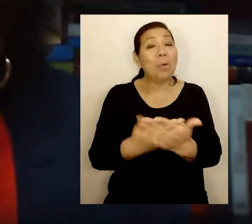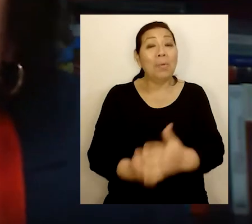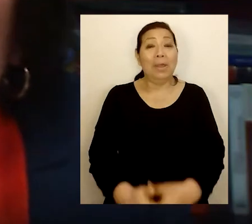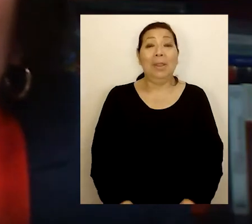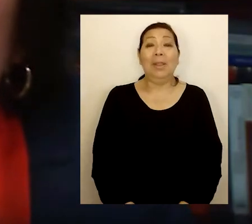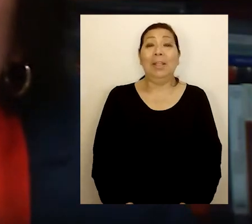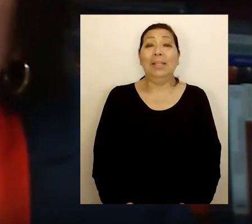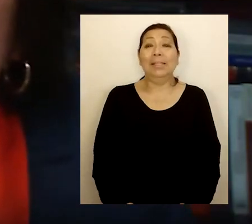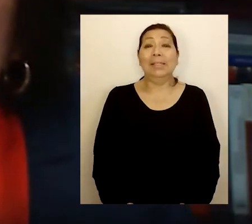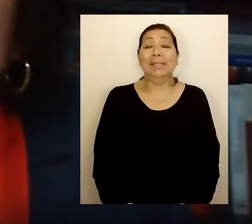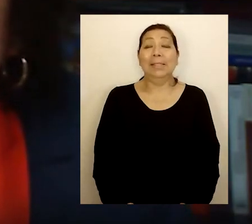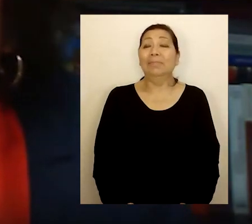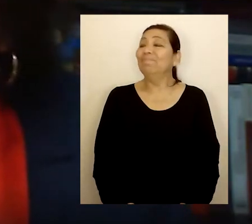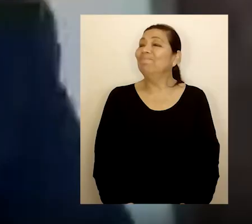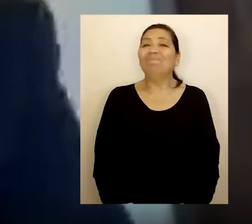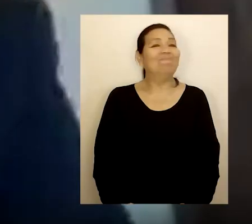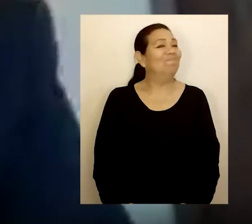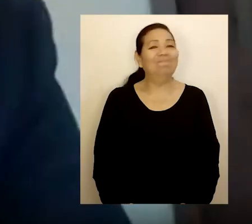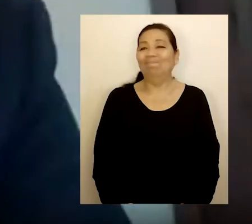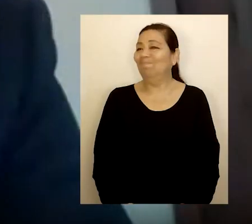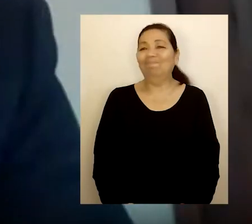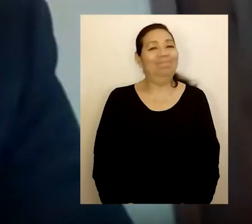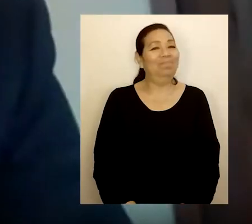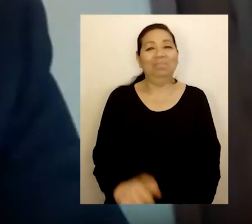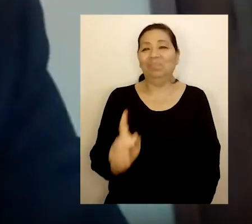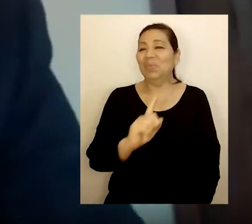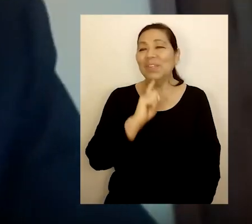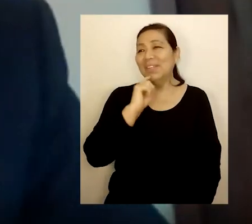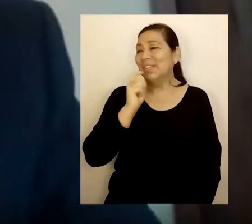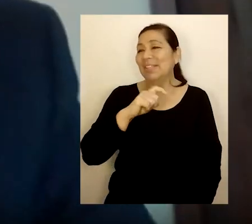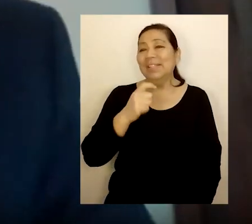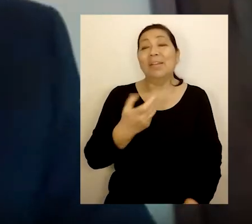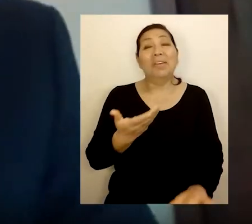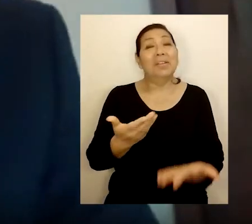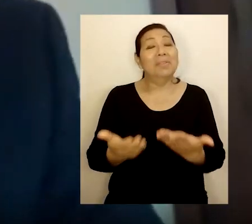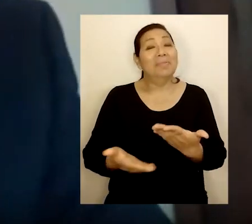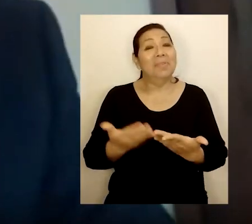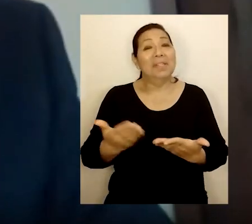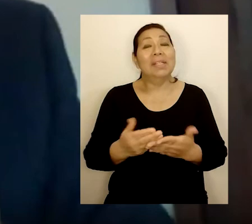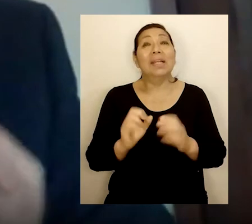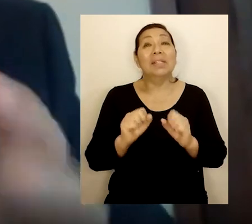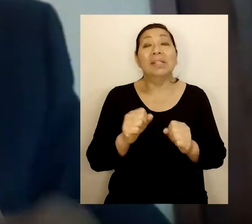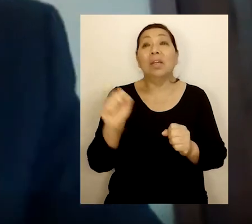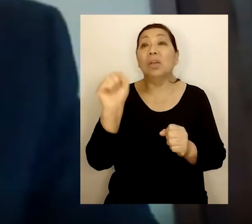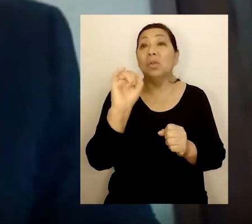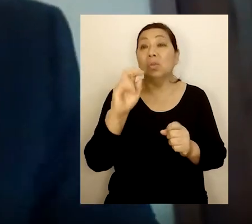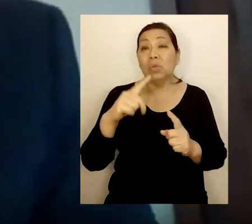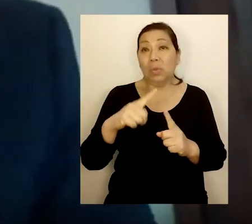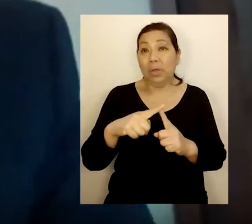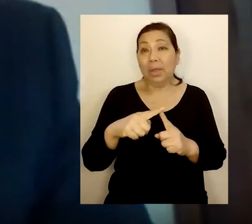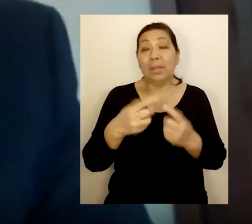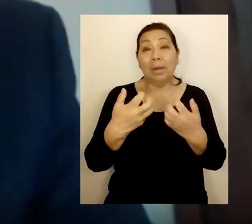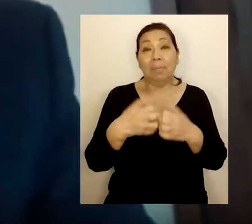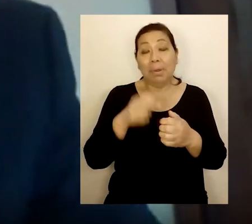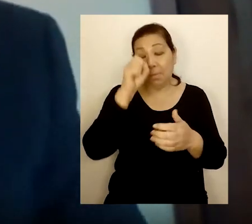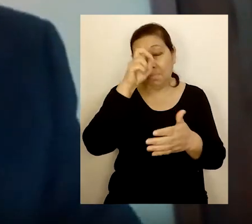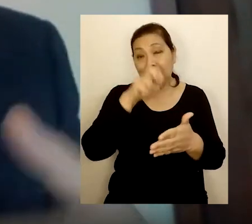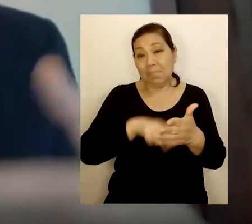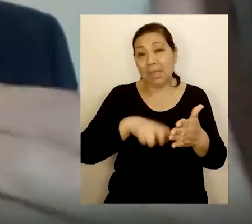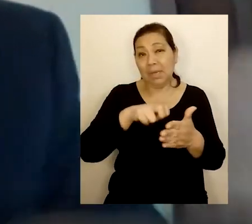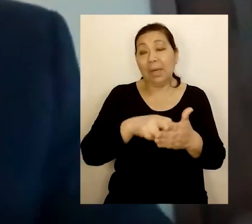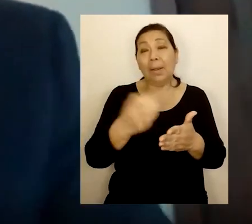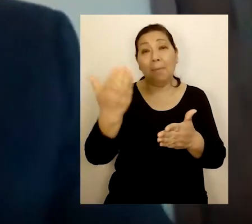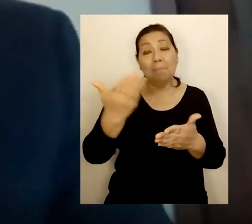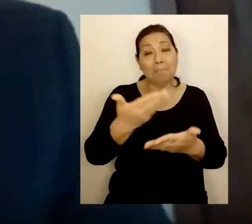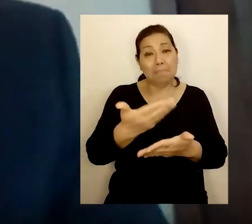comprobantes. No, no es necesario, doctora. Es muy sencillo. Si SUNAT va a la empresa minera y